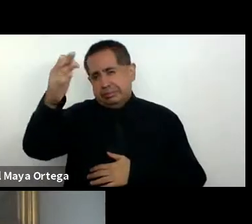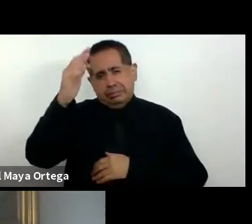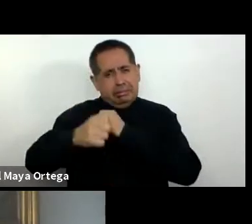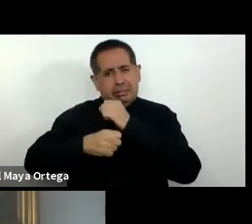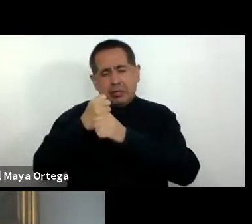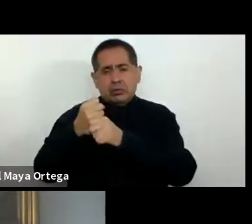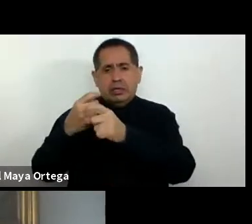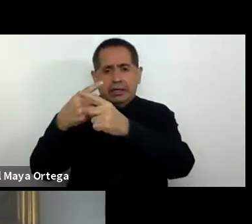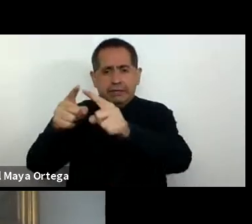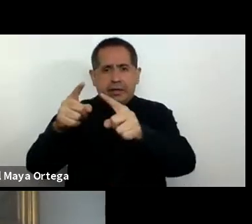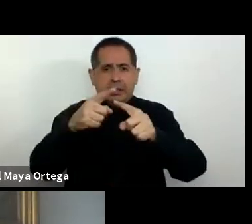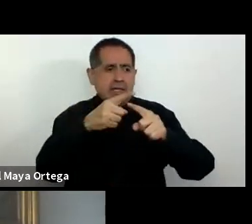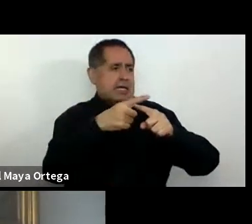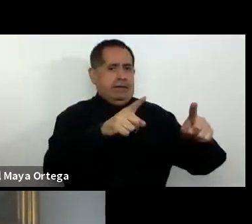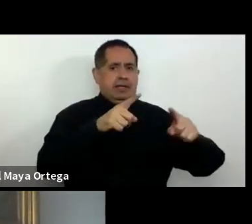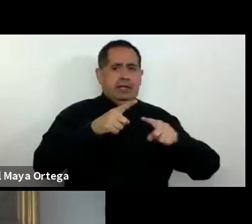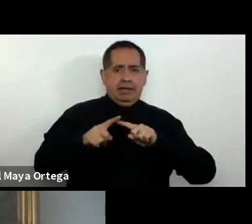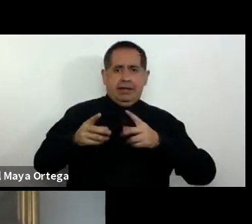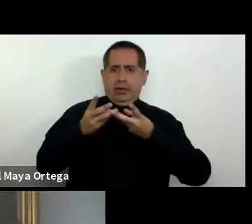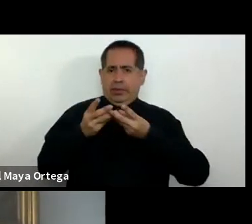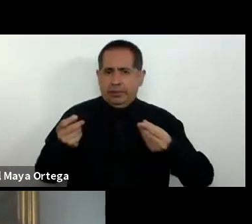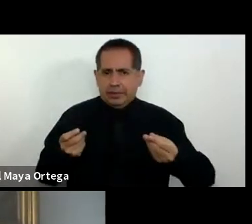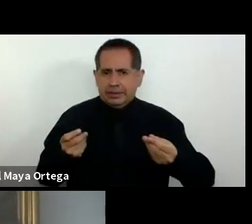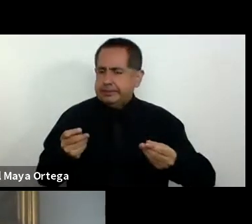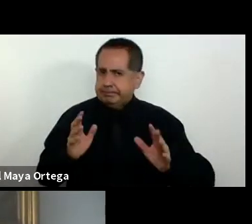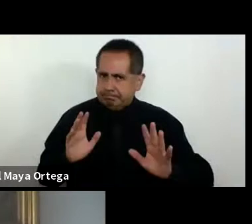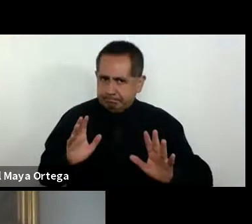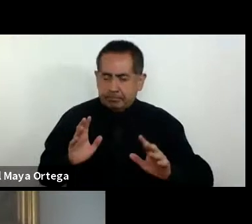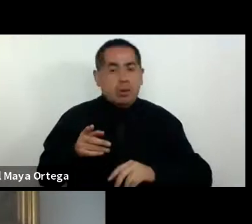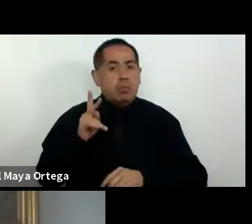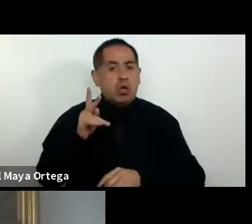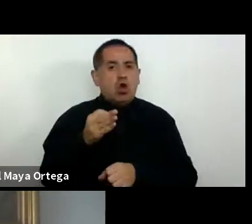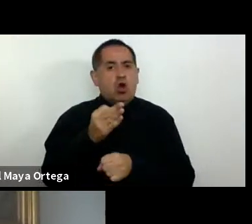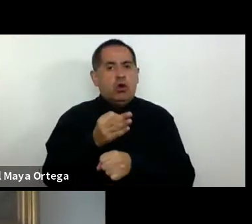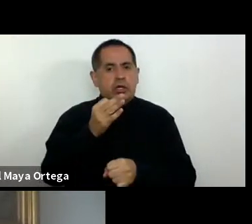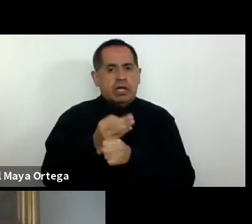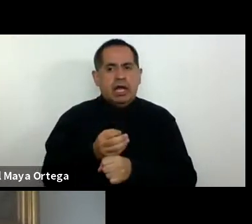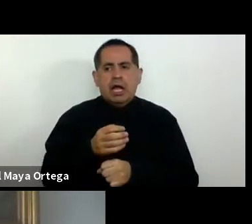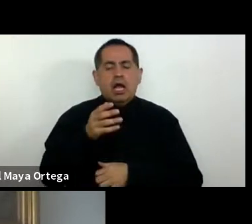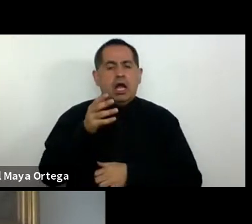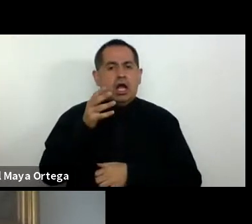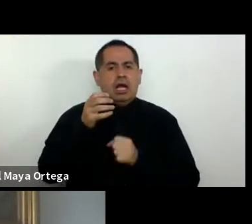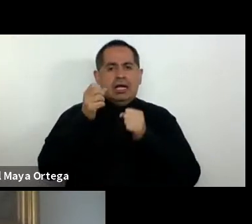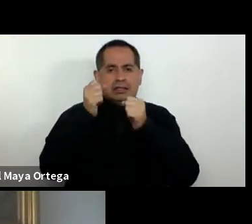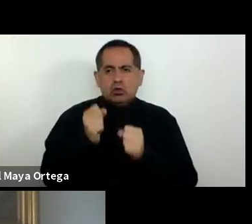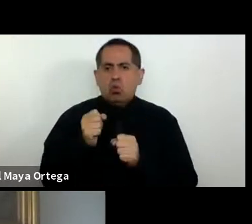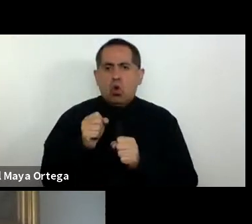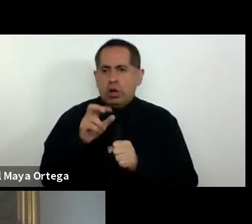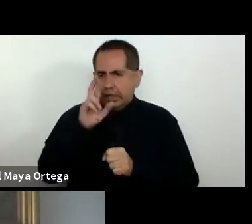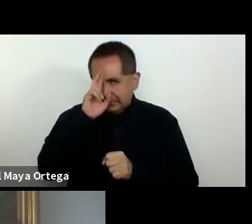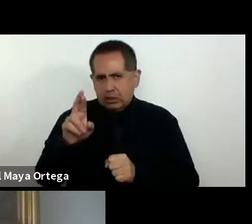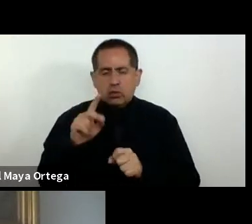pero lo que sí está en sus manos es asegurar el futuro de la diversidad.